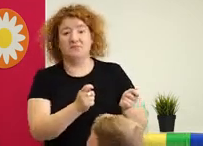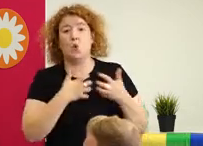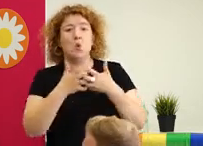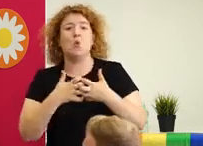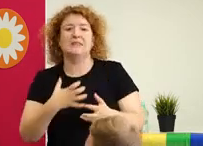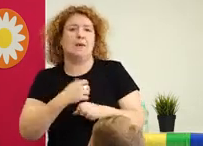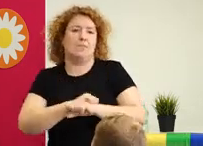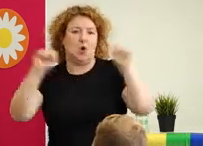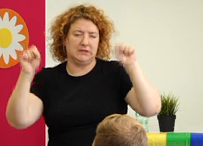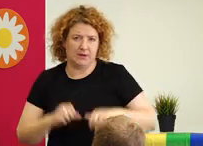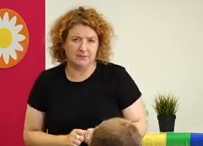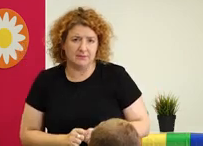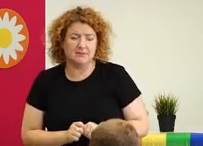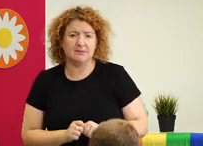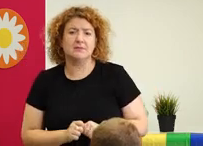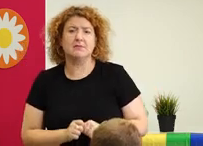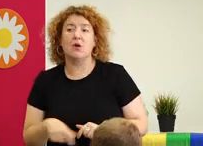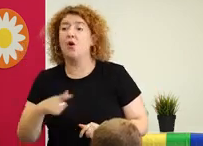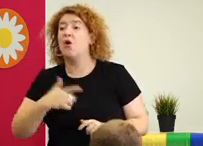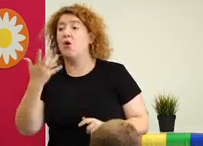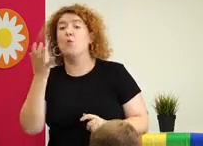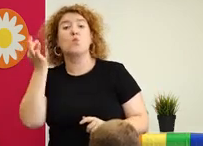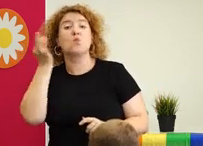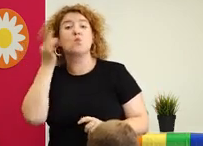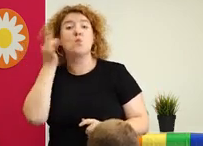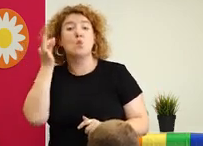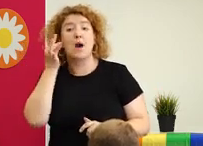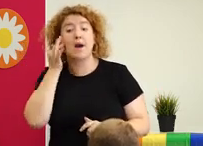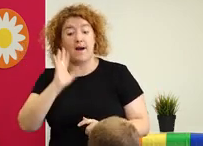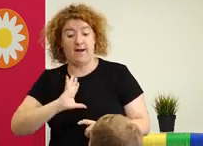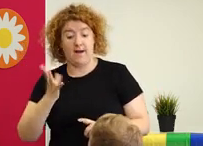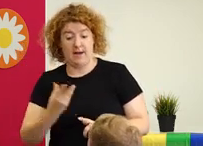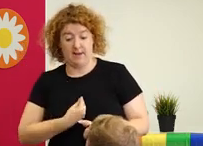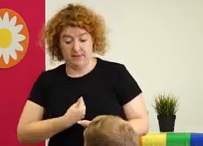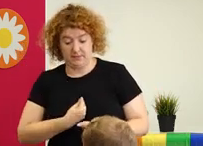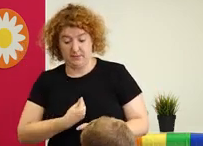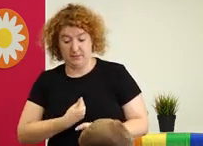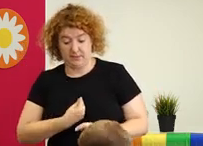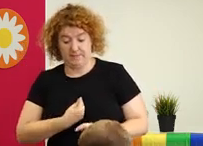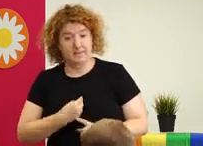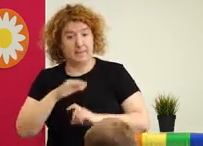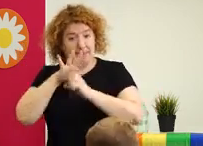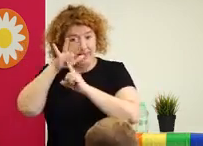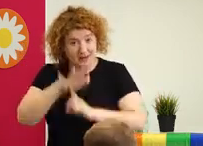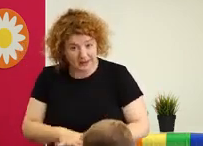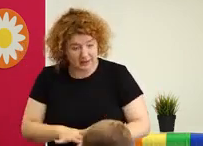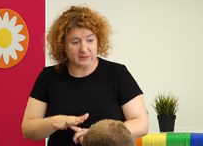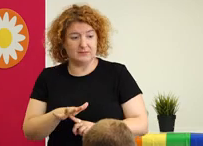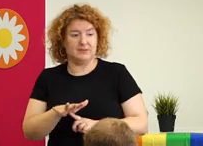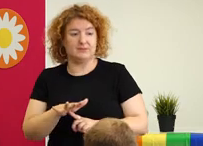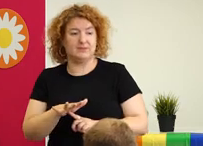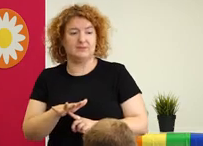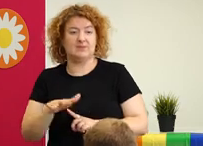combatir. Por eso es necesario, cuando una mujer trans es discriminada en